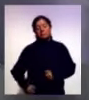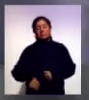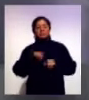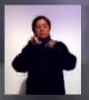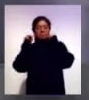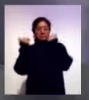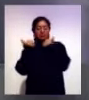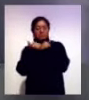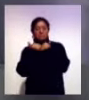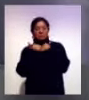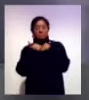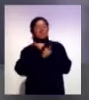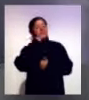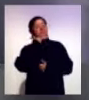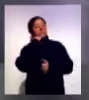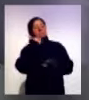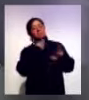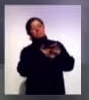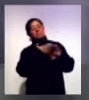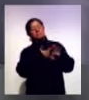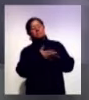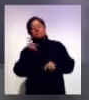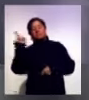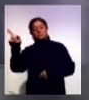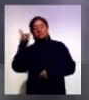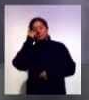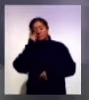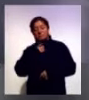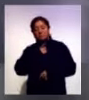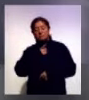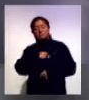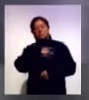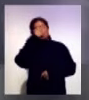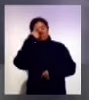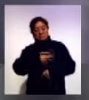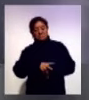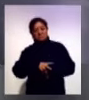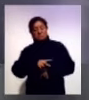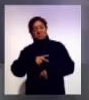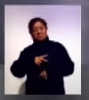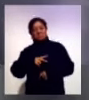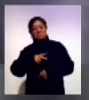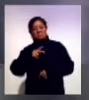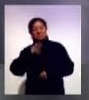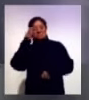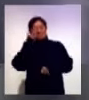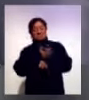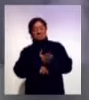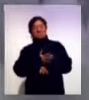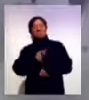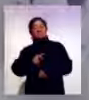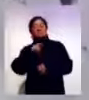Mexicanos contra la Corrupción y la Impunidad señaló que México no está condenado a ser un país corrupto.